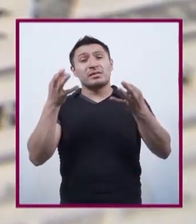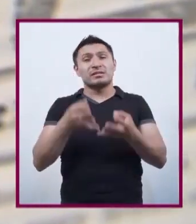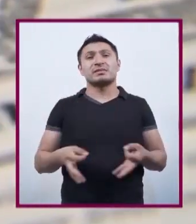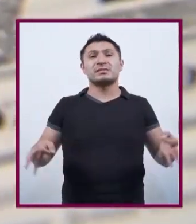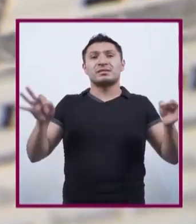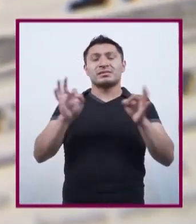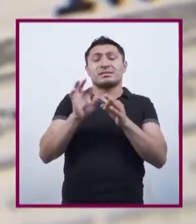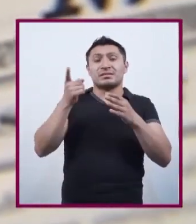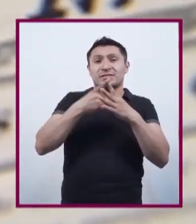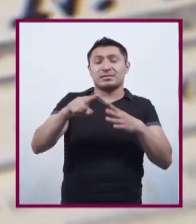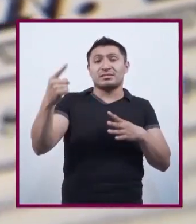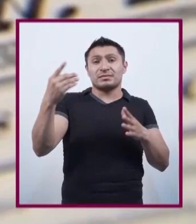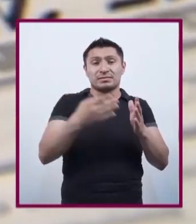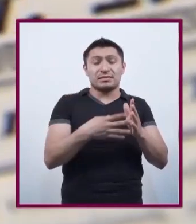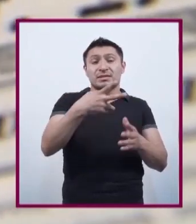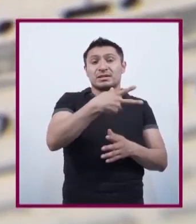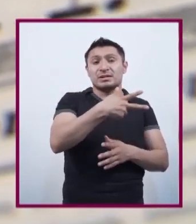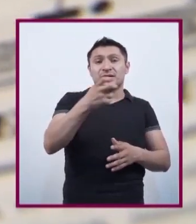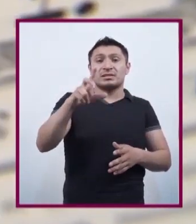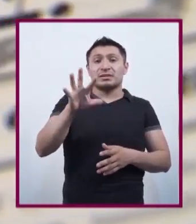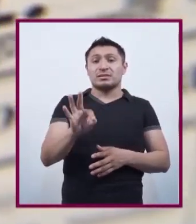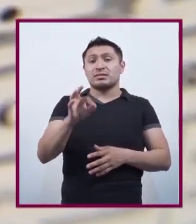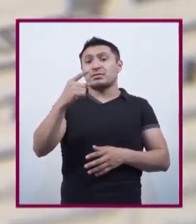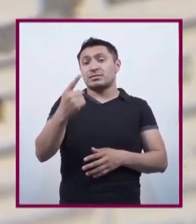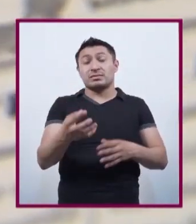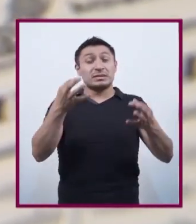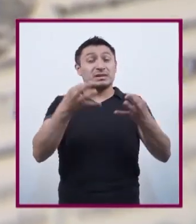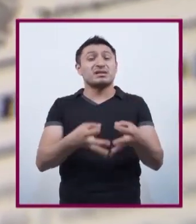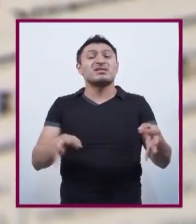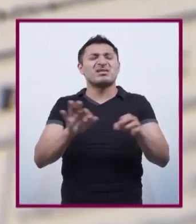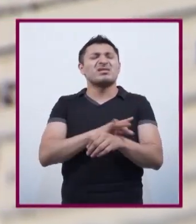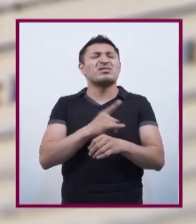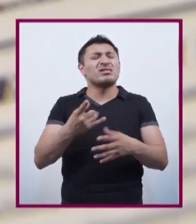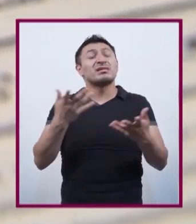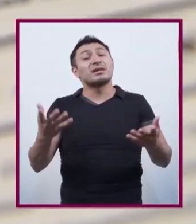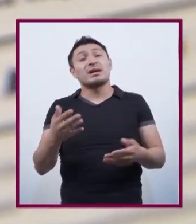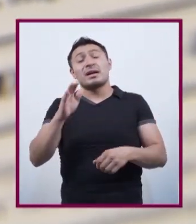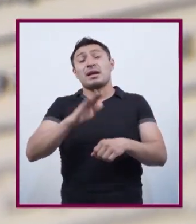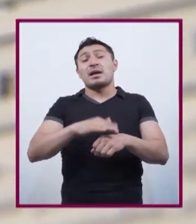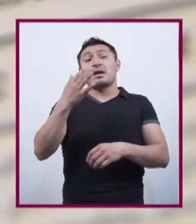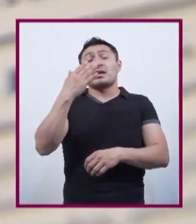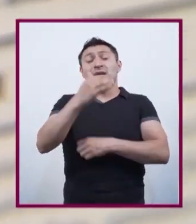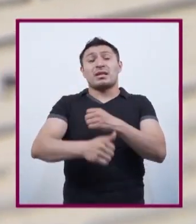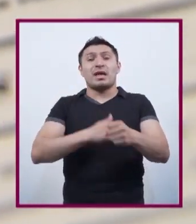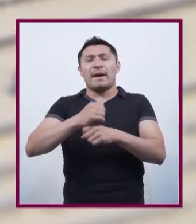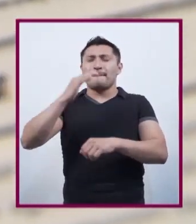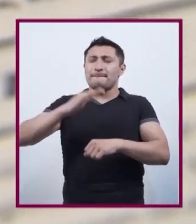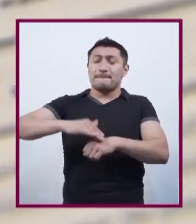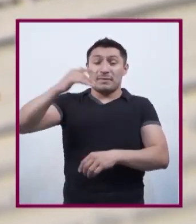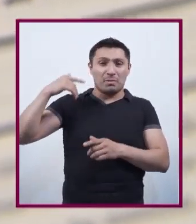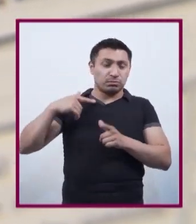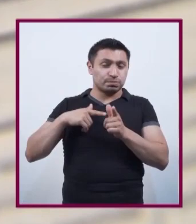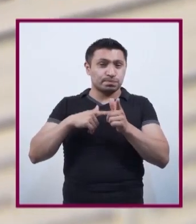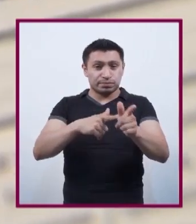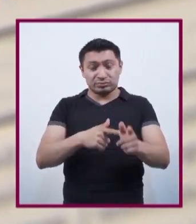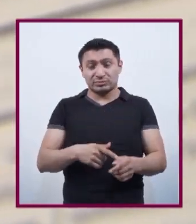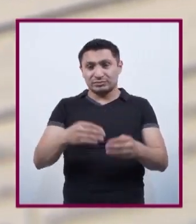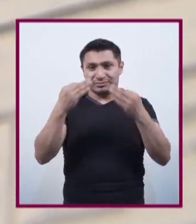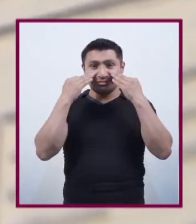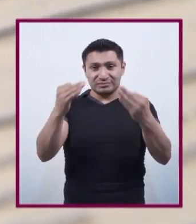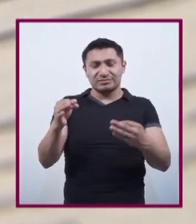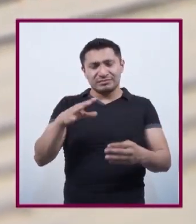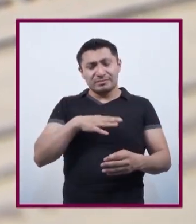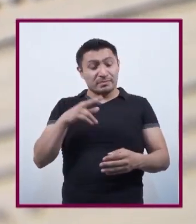los periódicos más importantes. Inició en 1841. Es importante porque duró más de 50